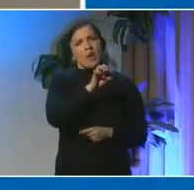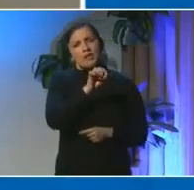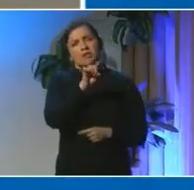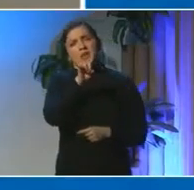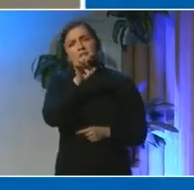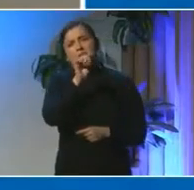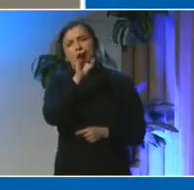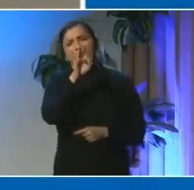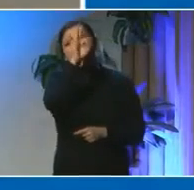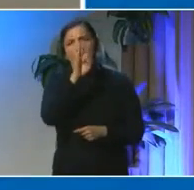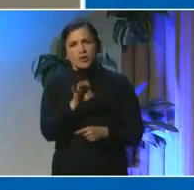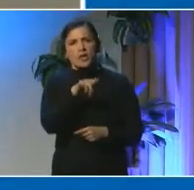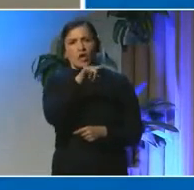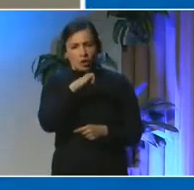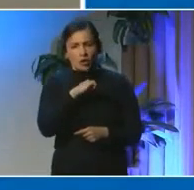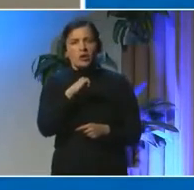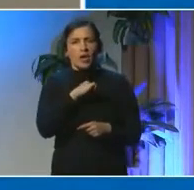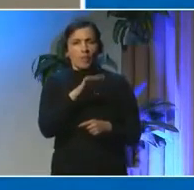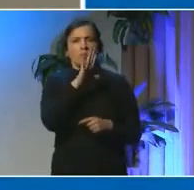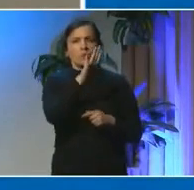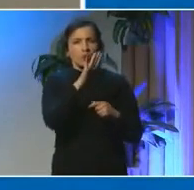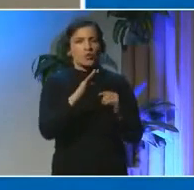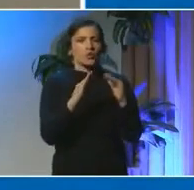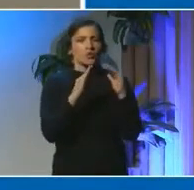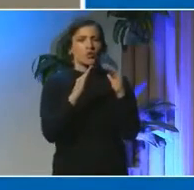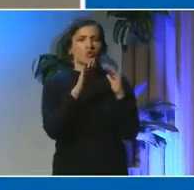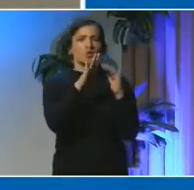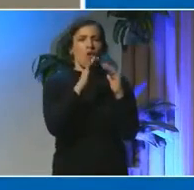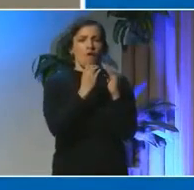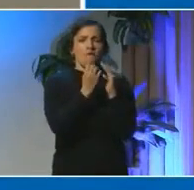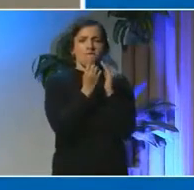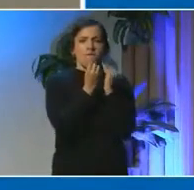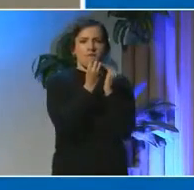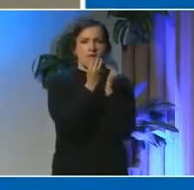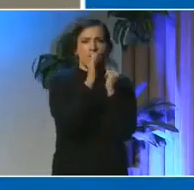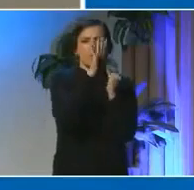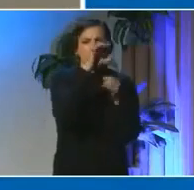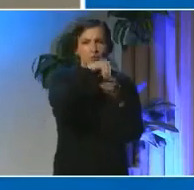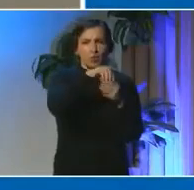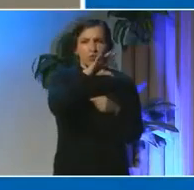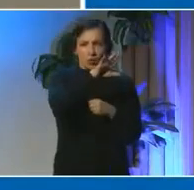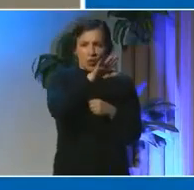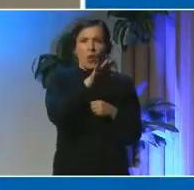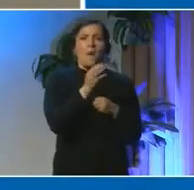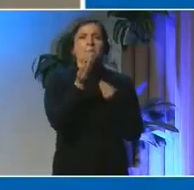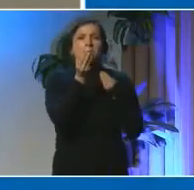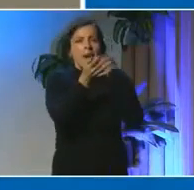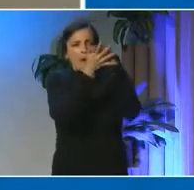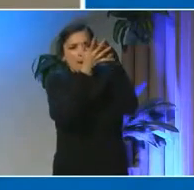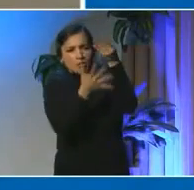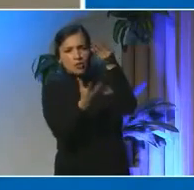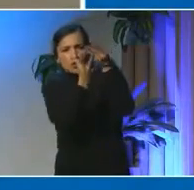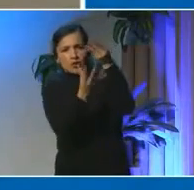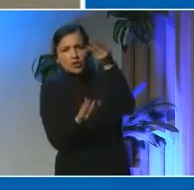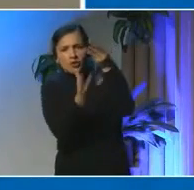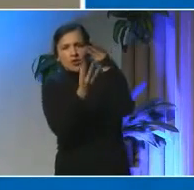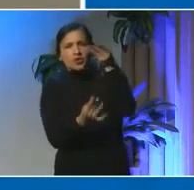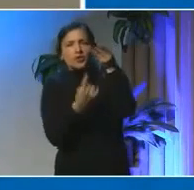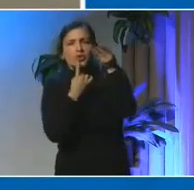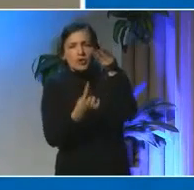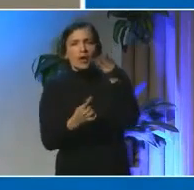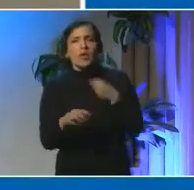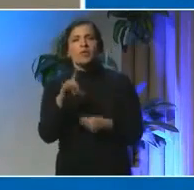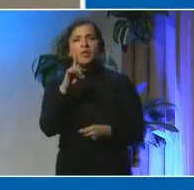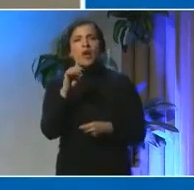destilerías creo que es muy importante resaltarlo y entendemos que en el sentido del ods de agua limpia